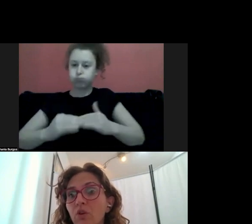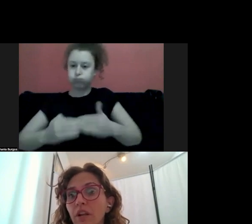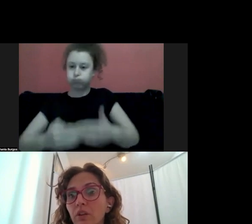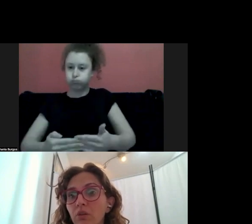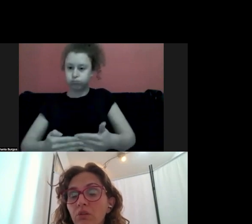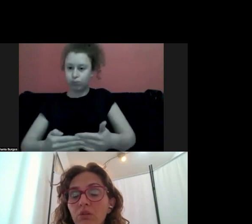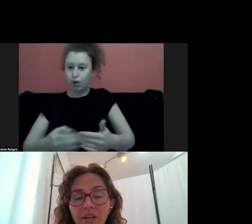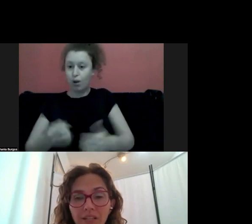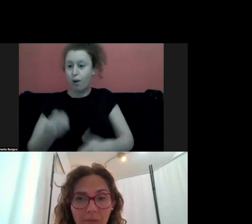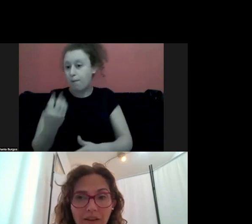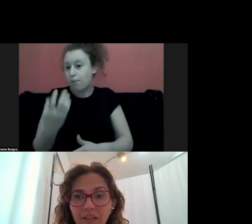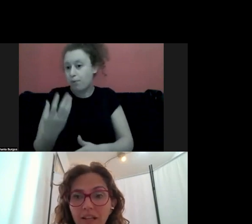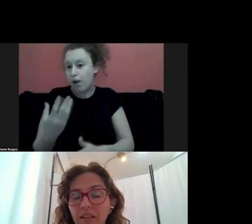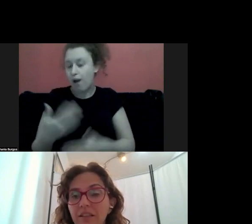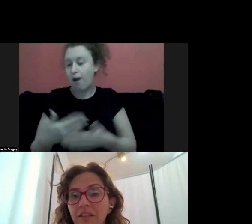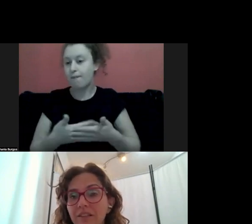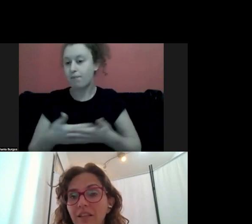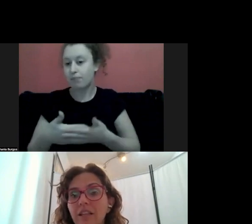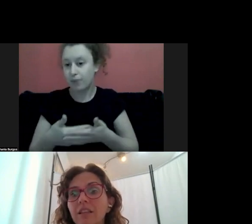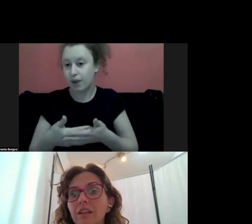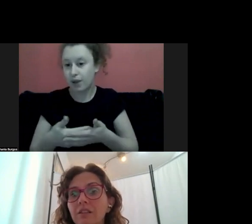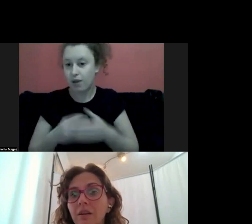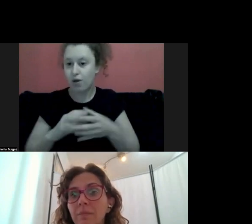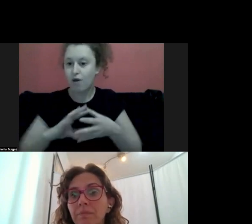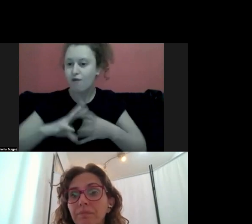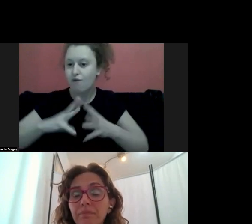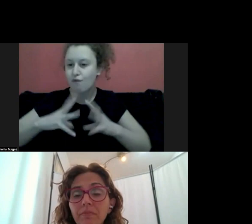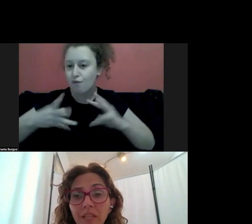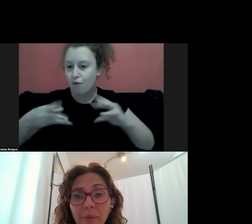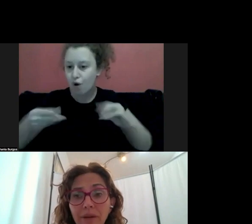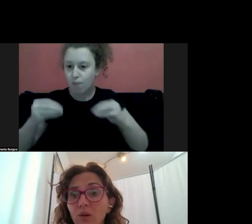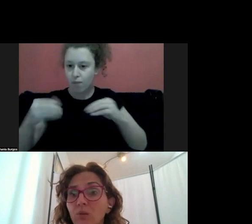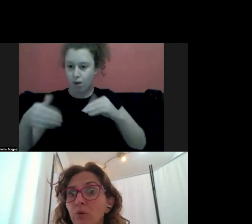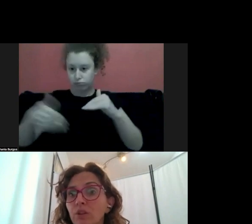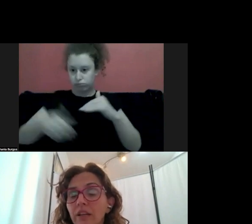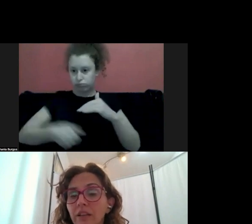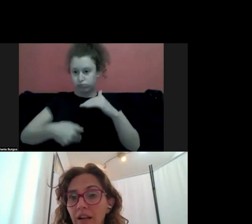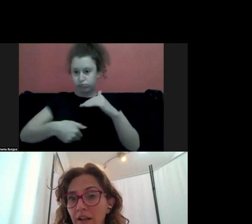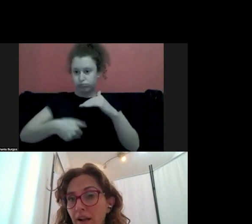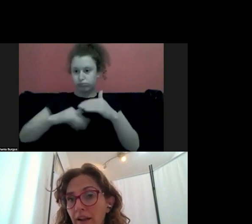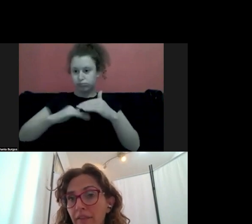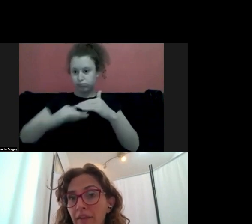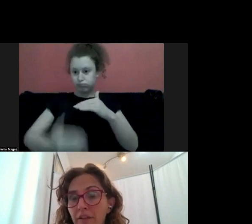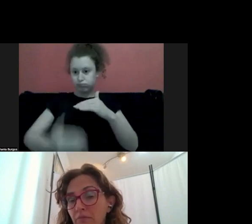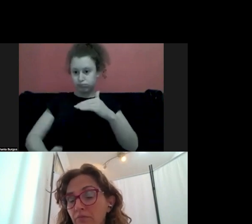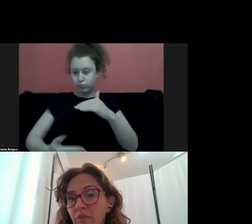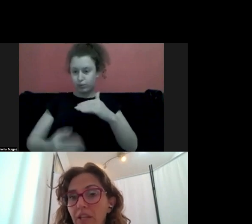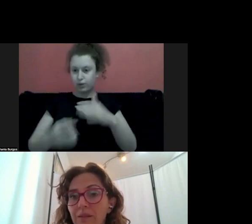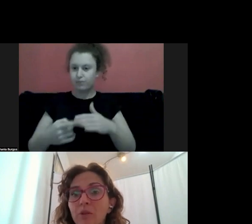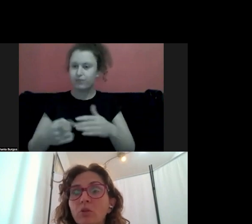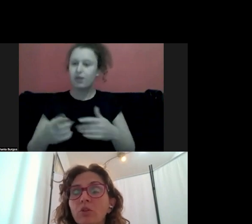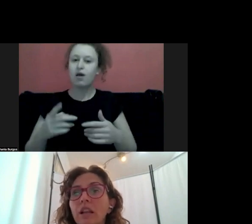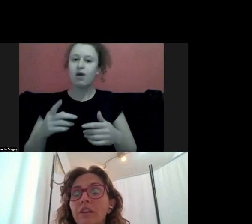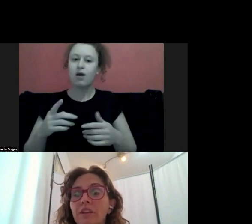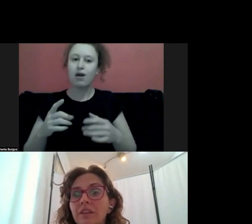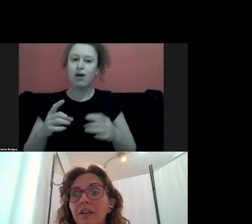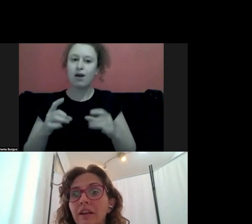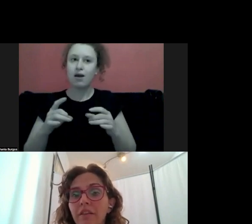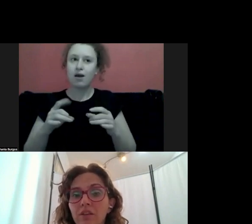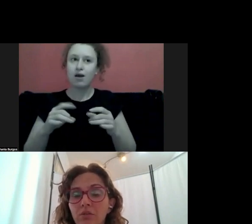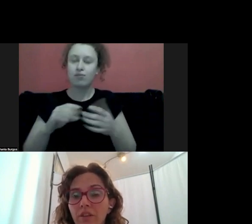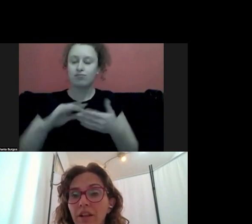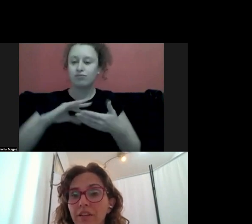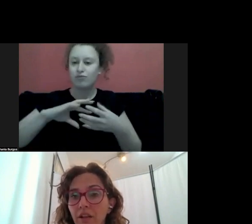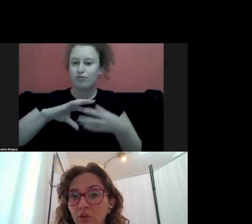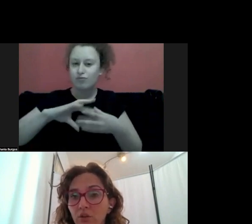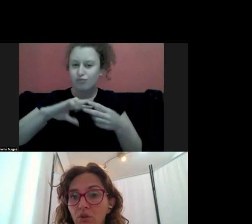cerebro concreto, con unas determinadas características genéticas que van a comportar que al nacer y en el momento en que las